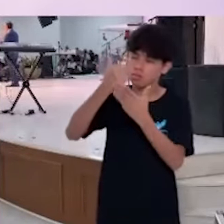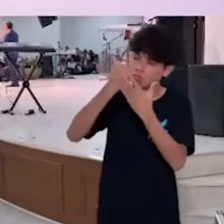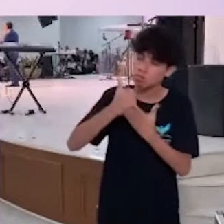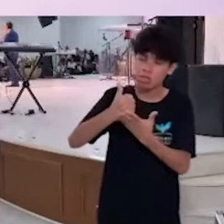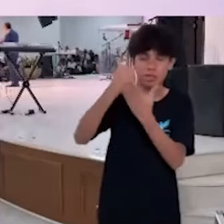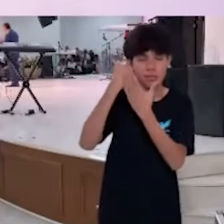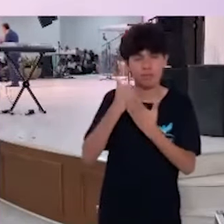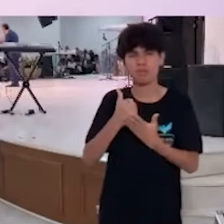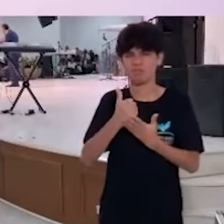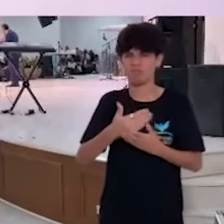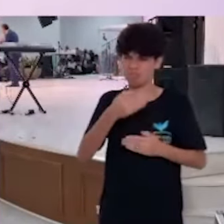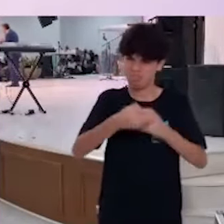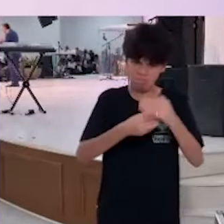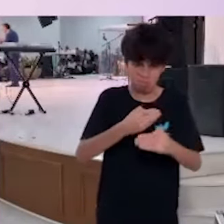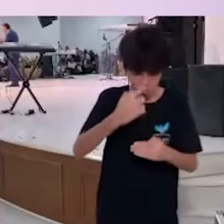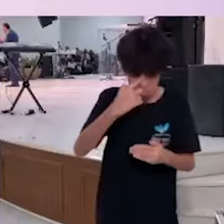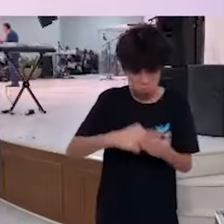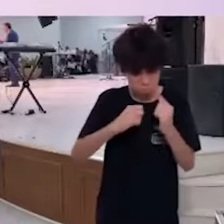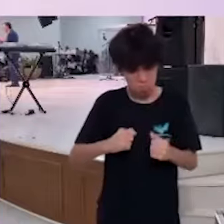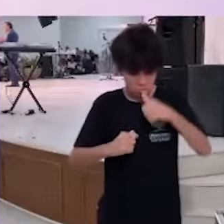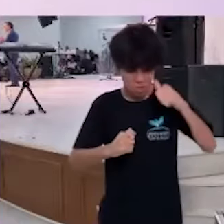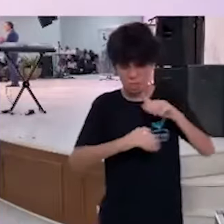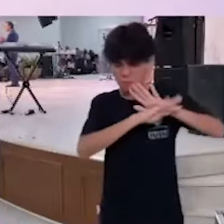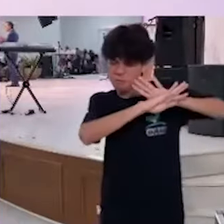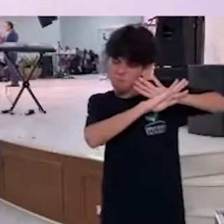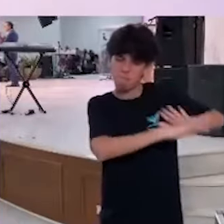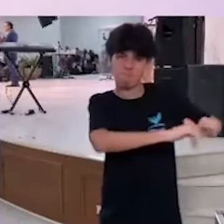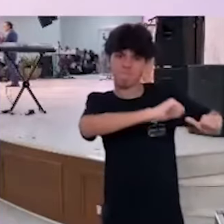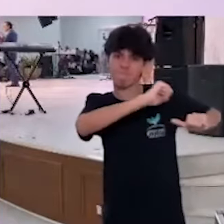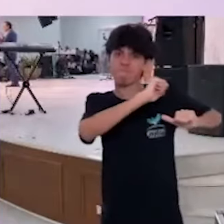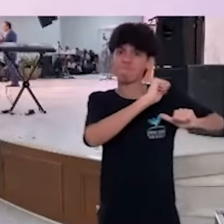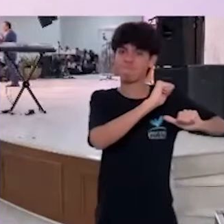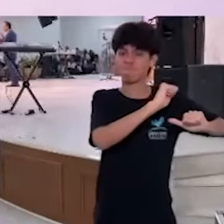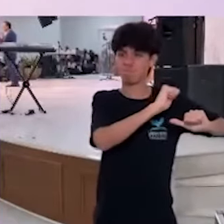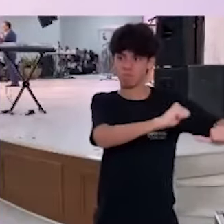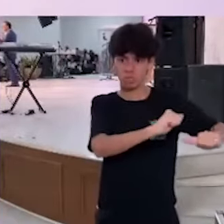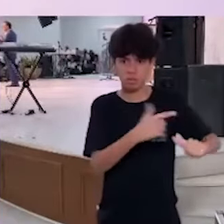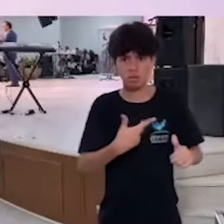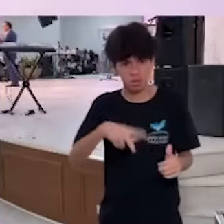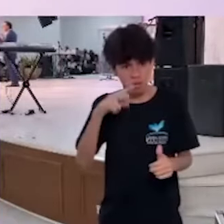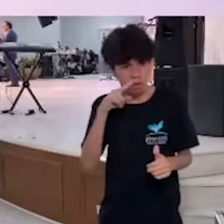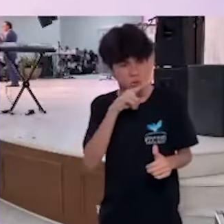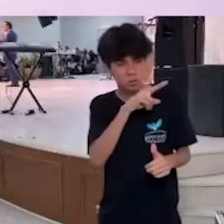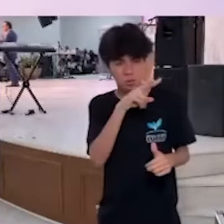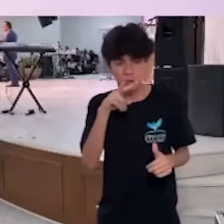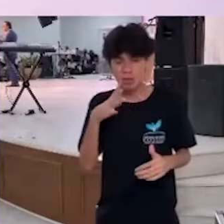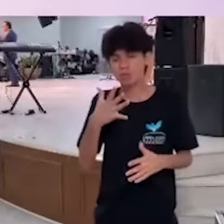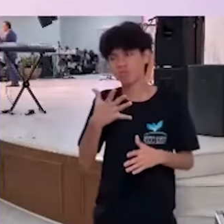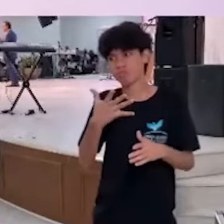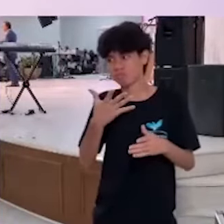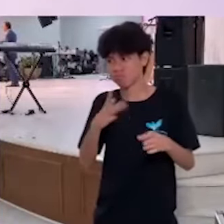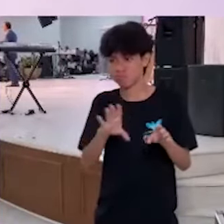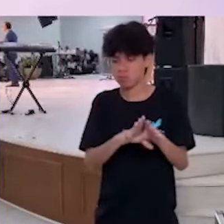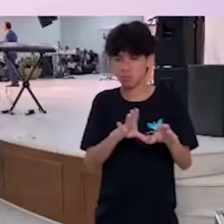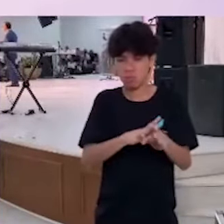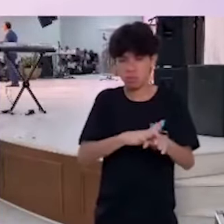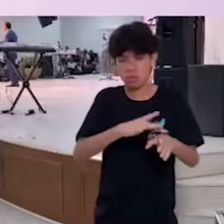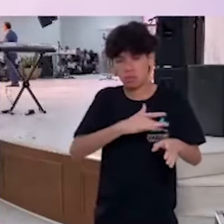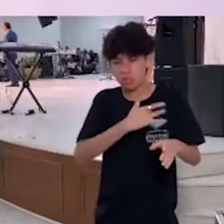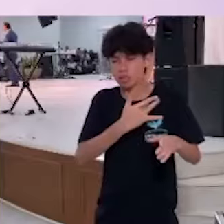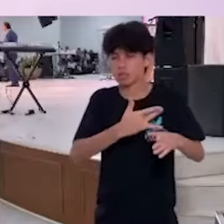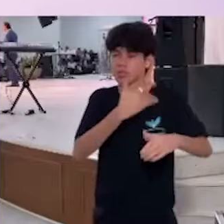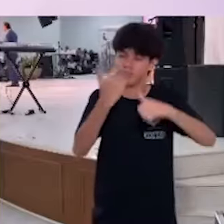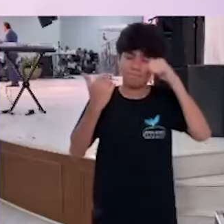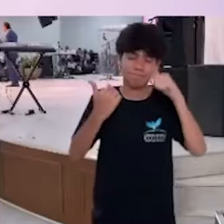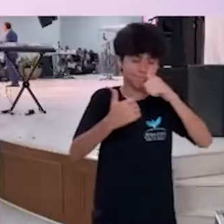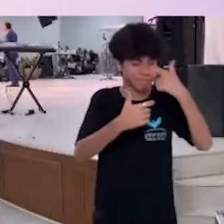firmeza. Cuando oramos, Dios nos da fuerza y nos da el discernimiento necesario para la vida. Por